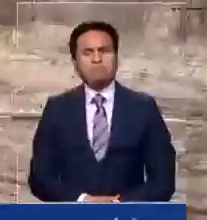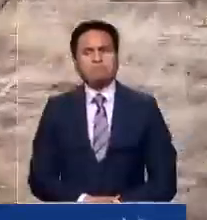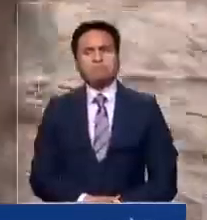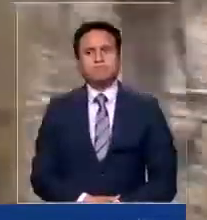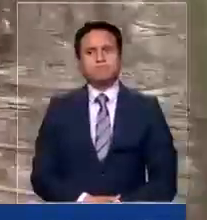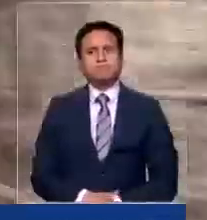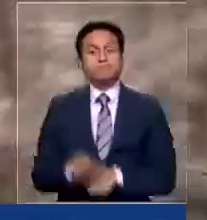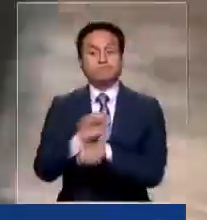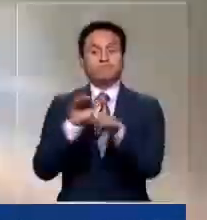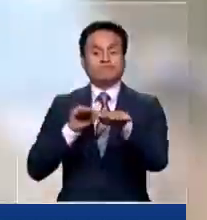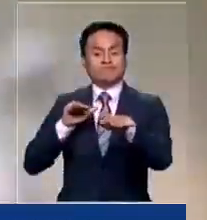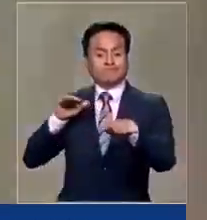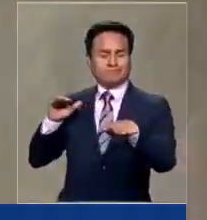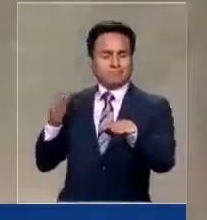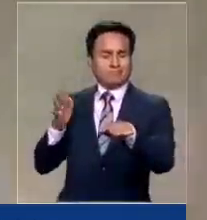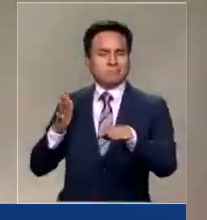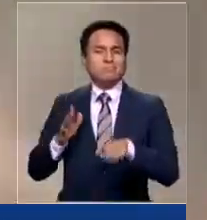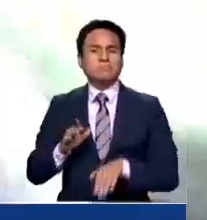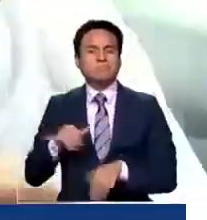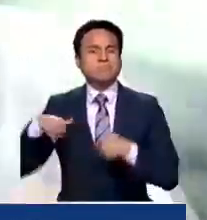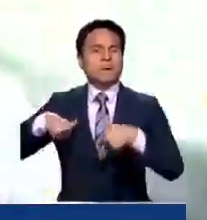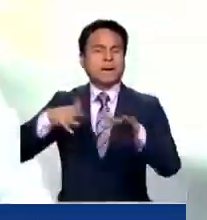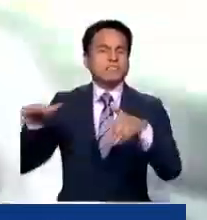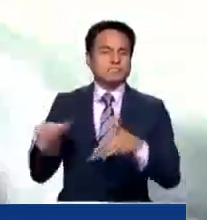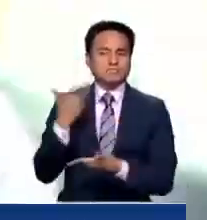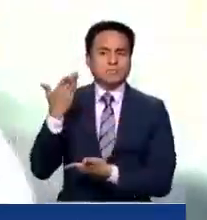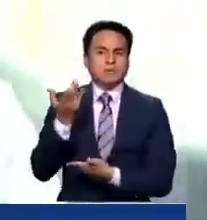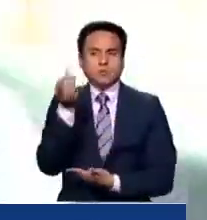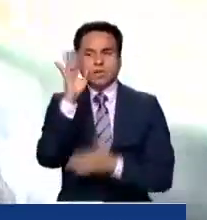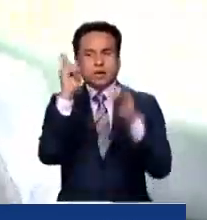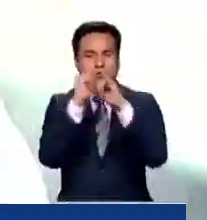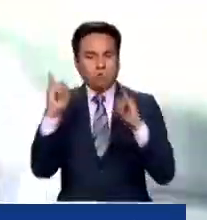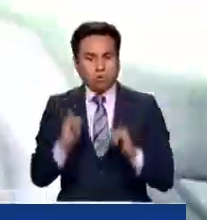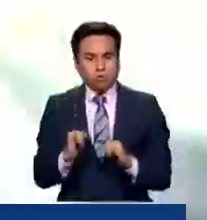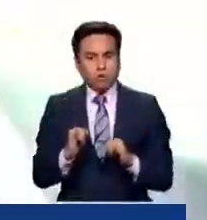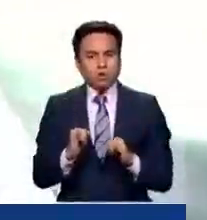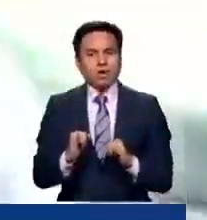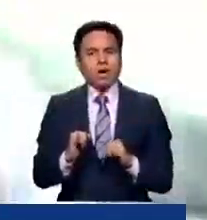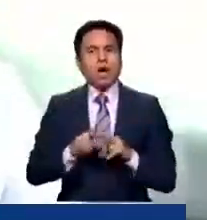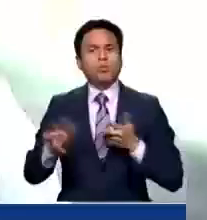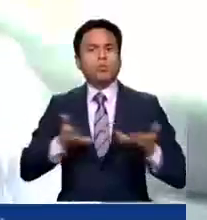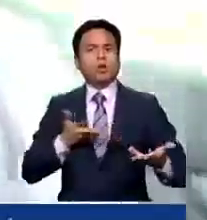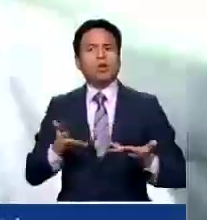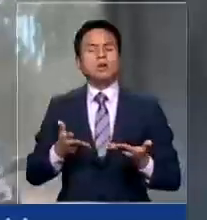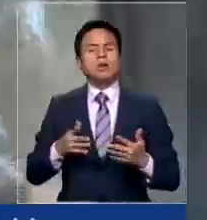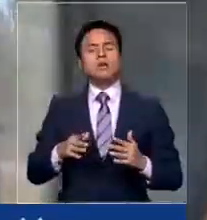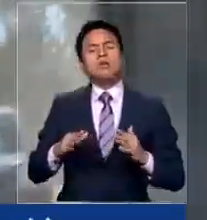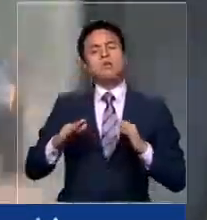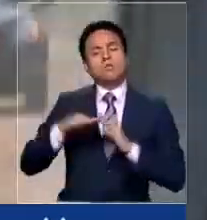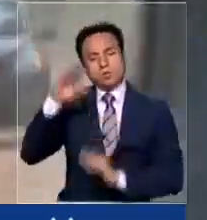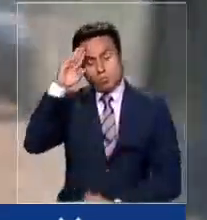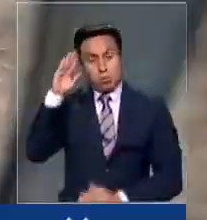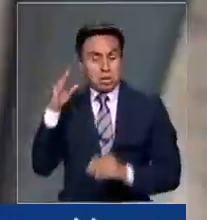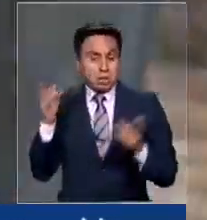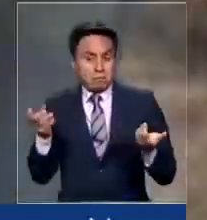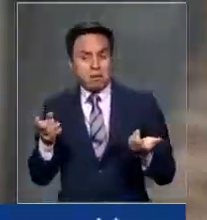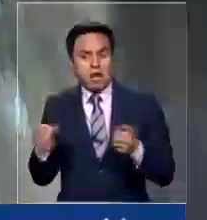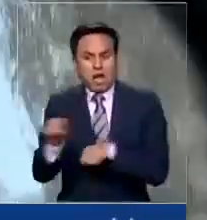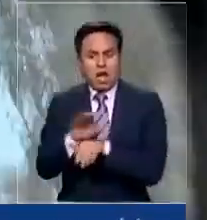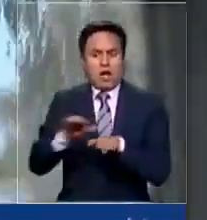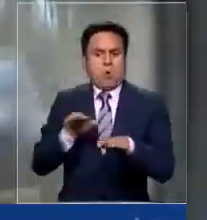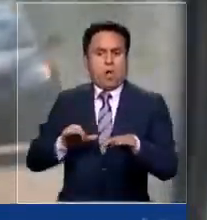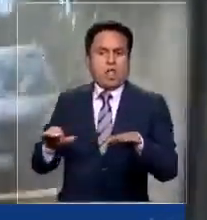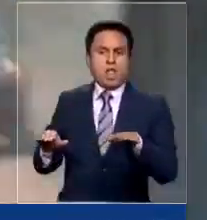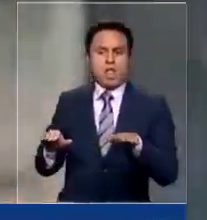no tienes costando la única forma de actuar con la fuerza pública no nos están cortando pero